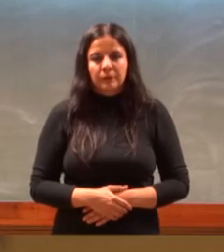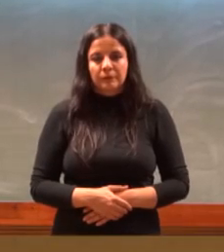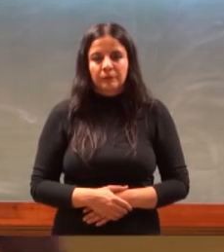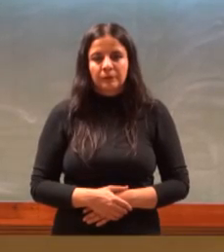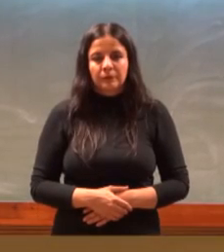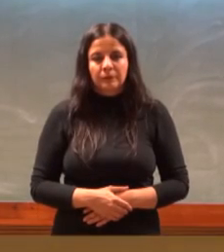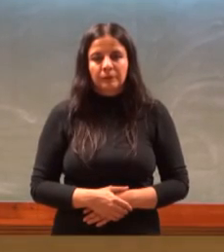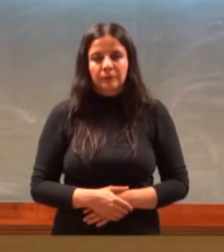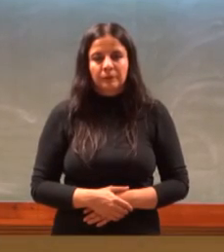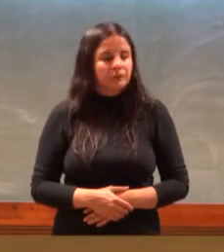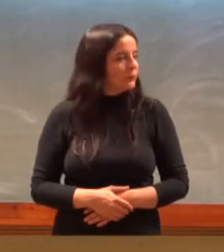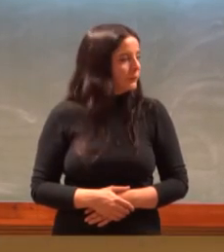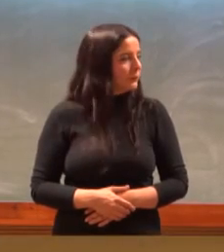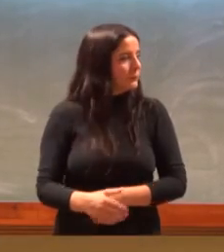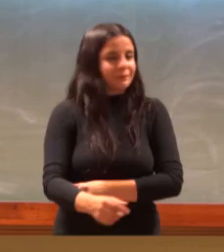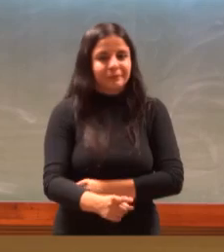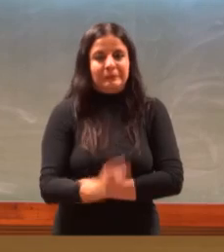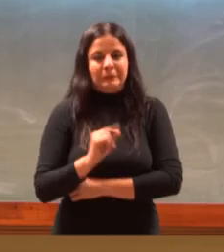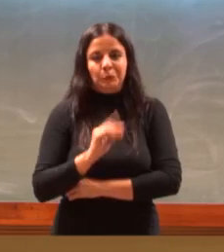gracias continu